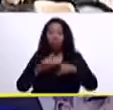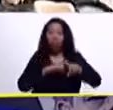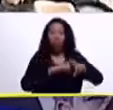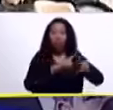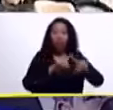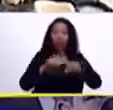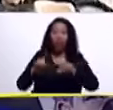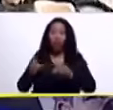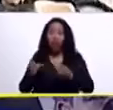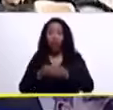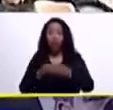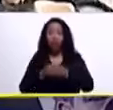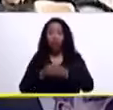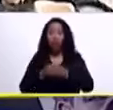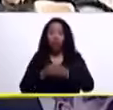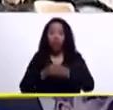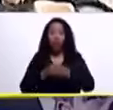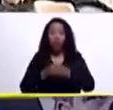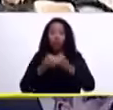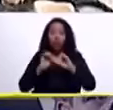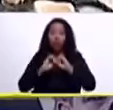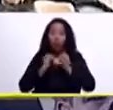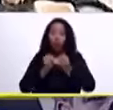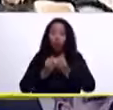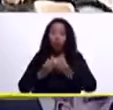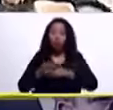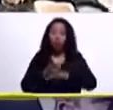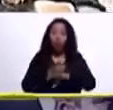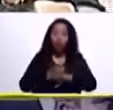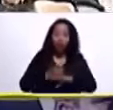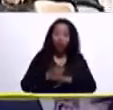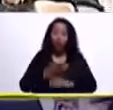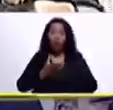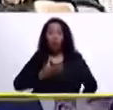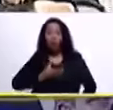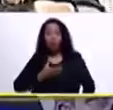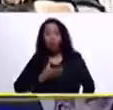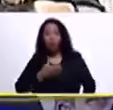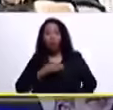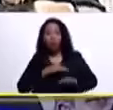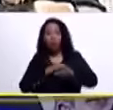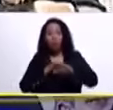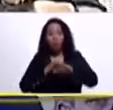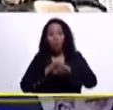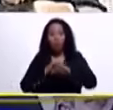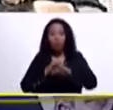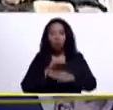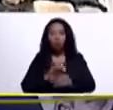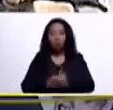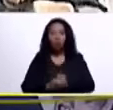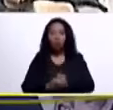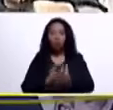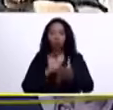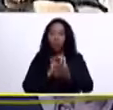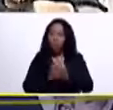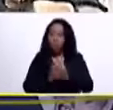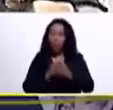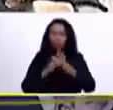organizaciones, los gobernadores de Estado, alcaldes, ministros, amigos